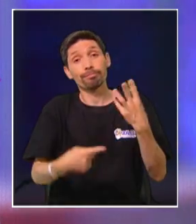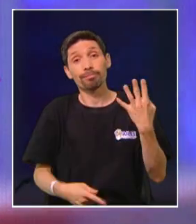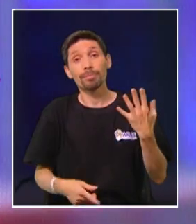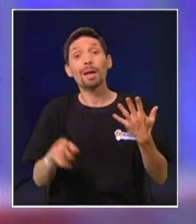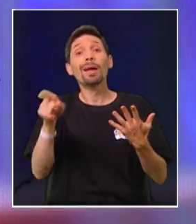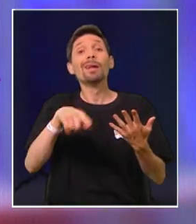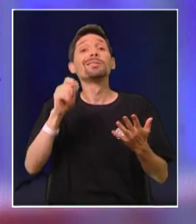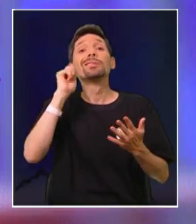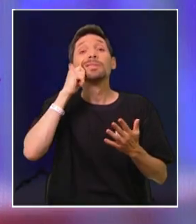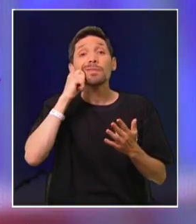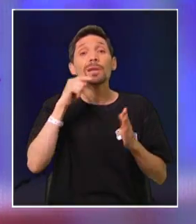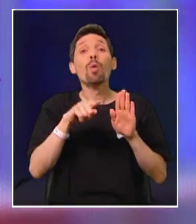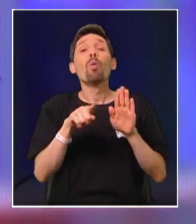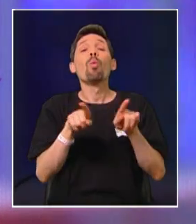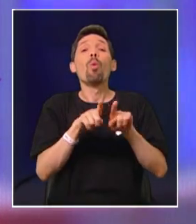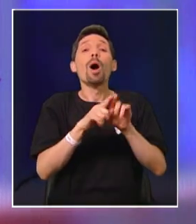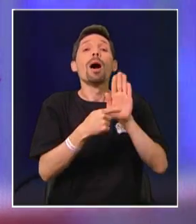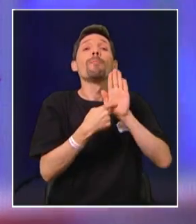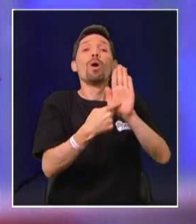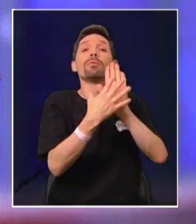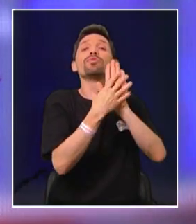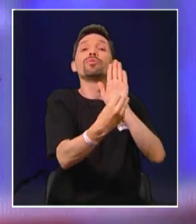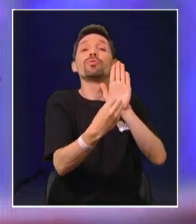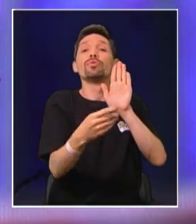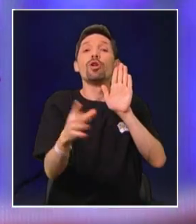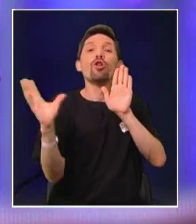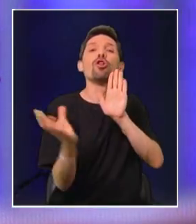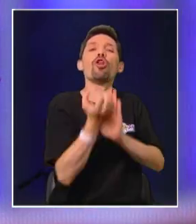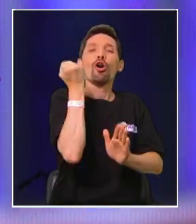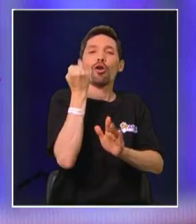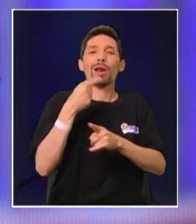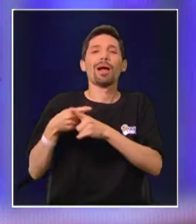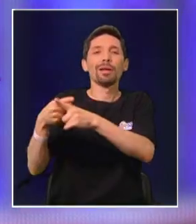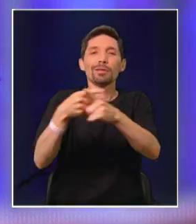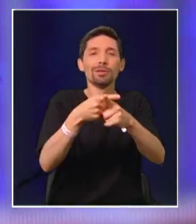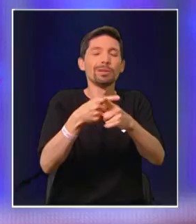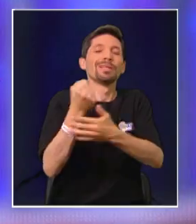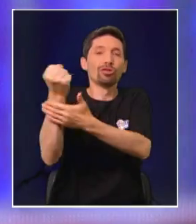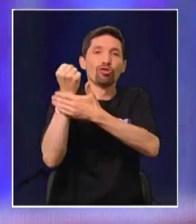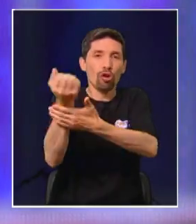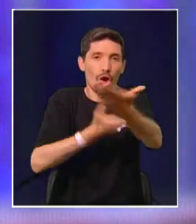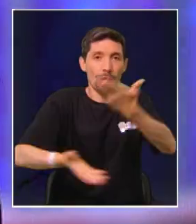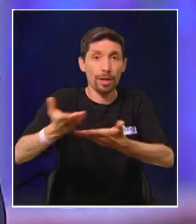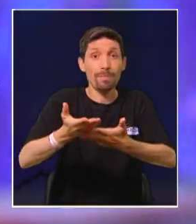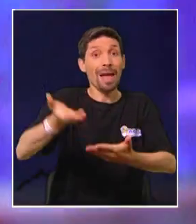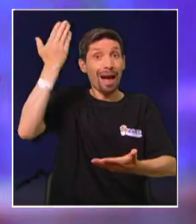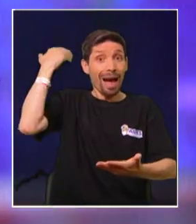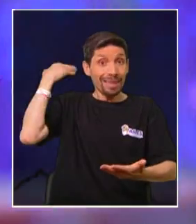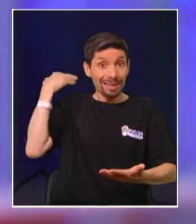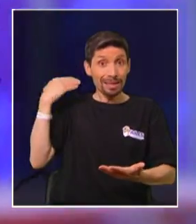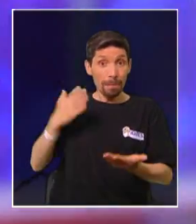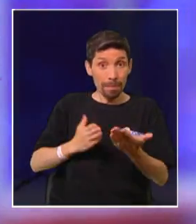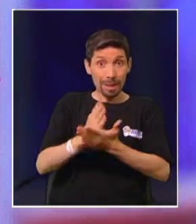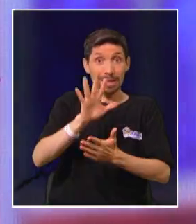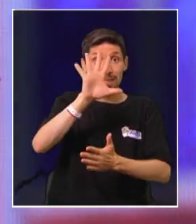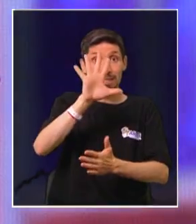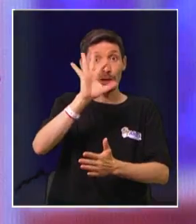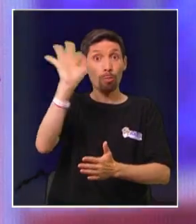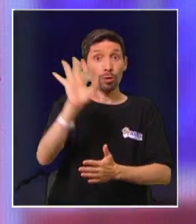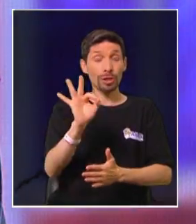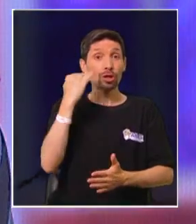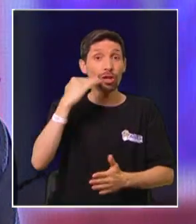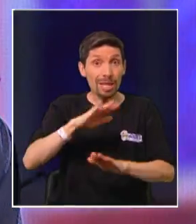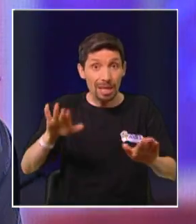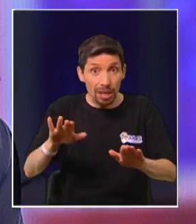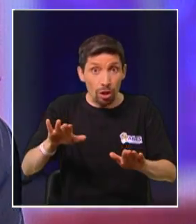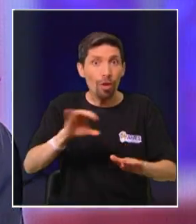la solidaridad. Deje darles solamente cifras. Cuando nos iniciamos se atendía el 5% de los niños de Santiago.